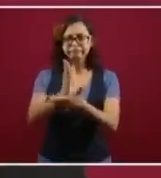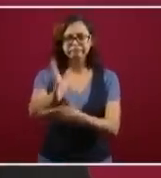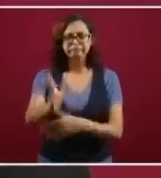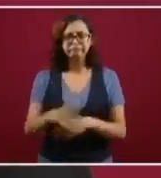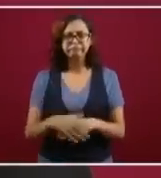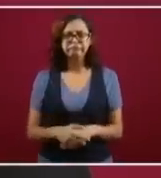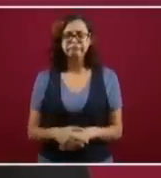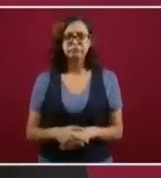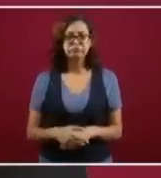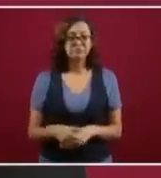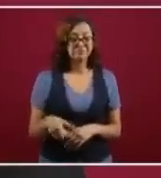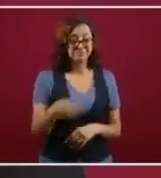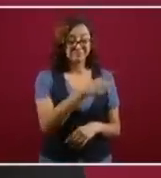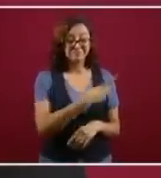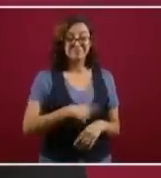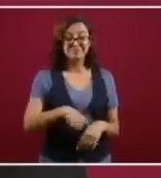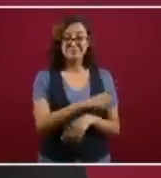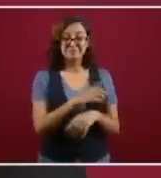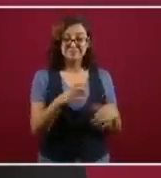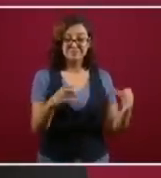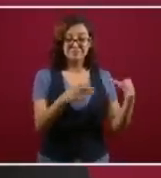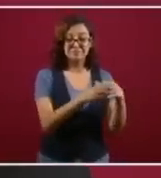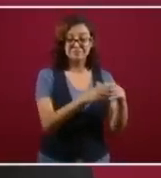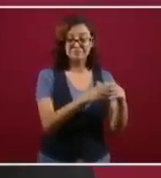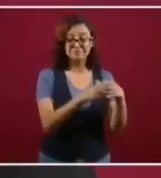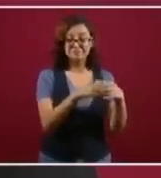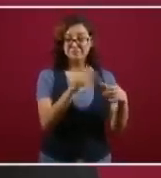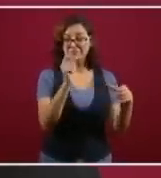los conservadores,